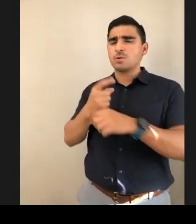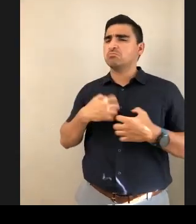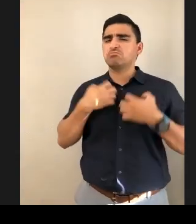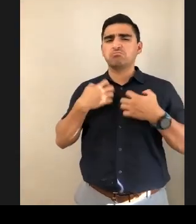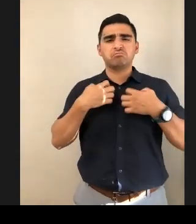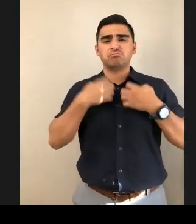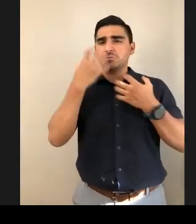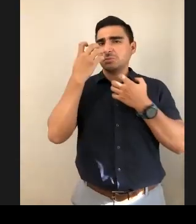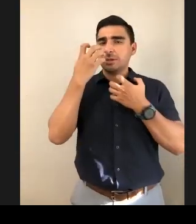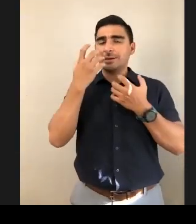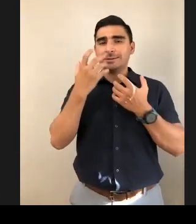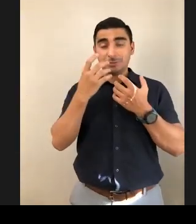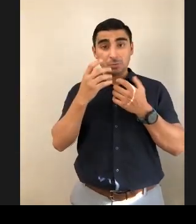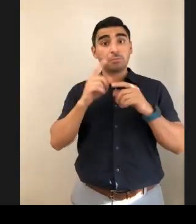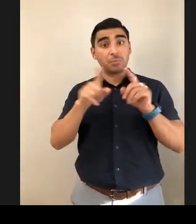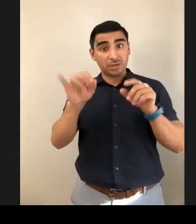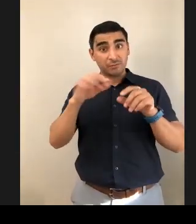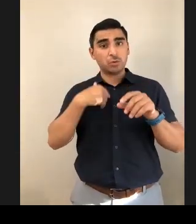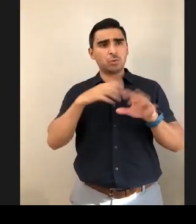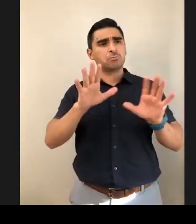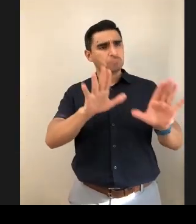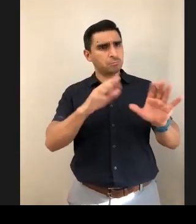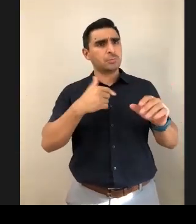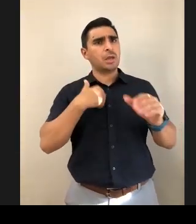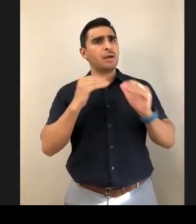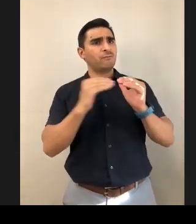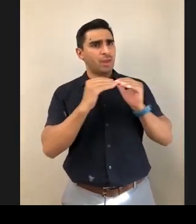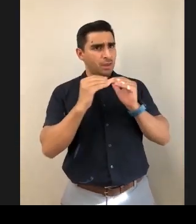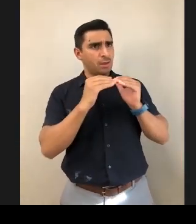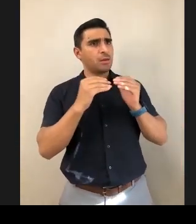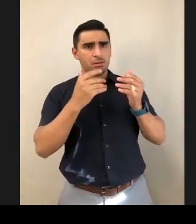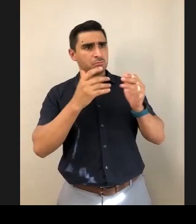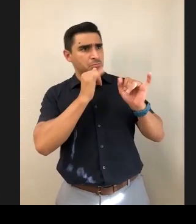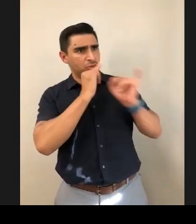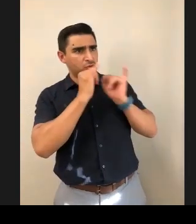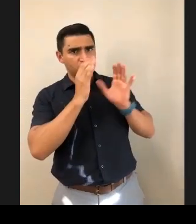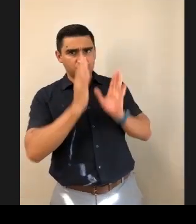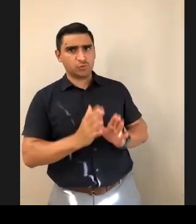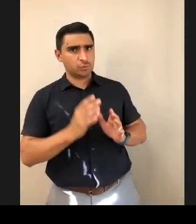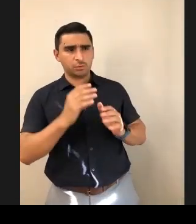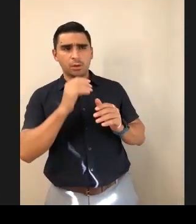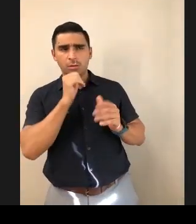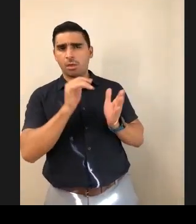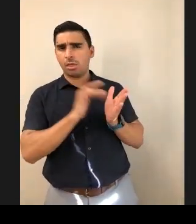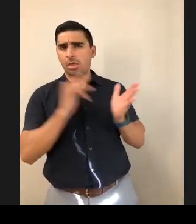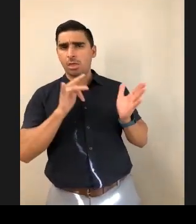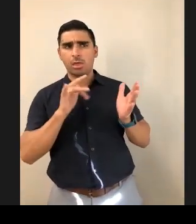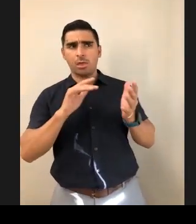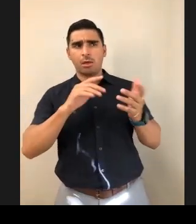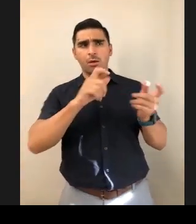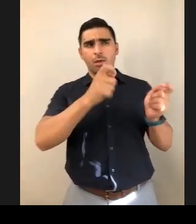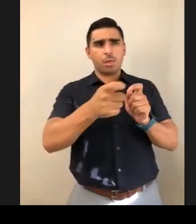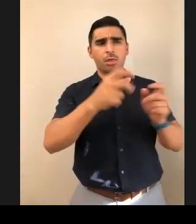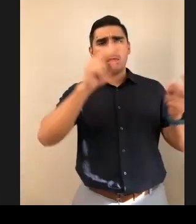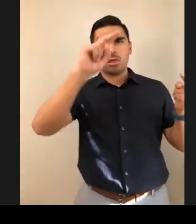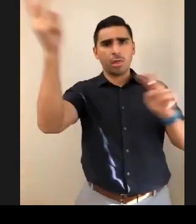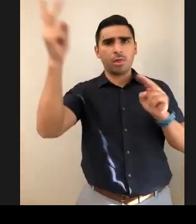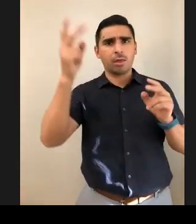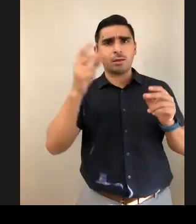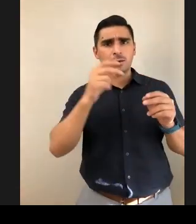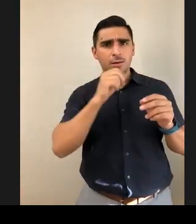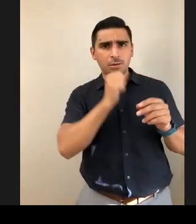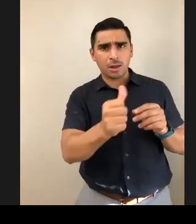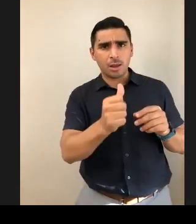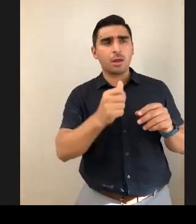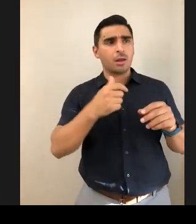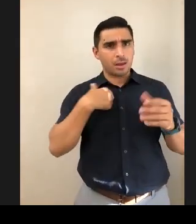si aguantas. Pero a lo largo del tiempo, si te estableces como que eres una persona justa,